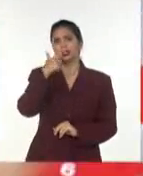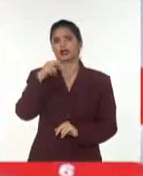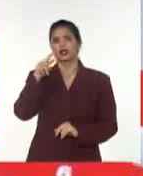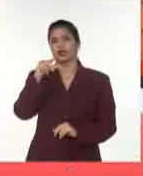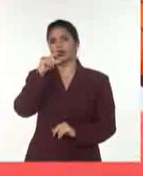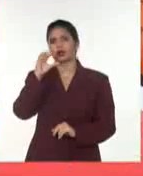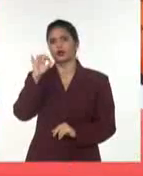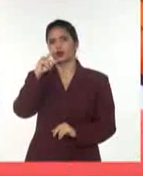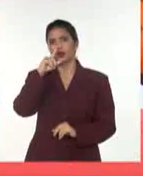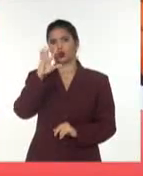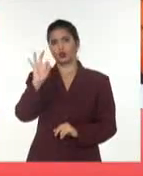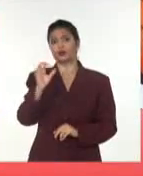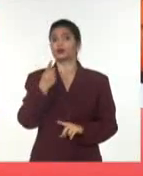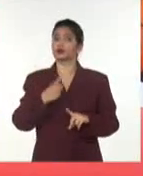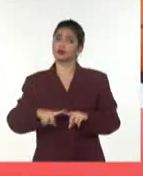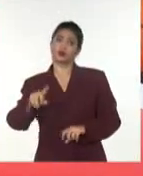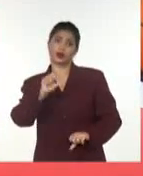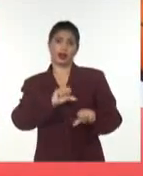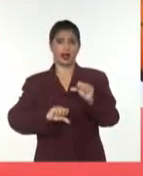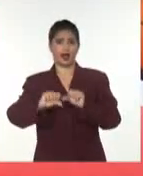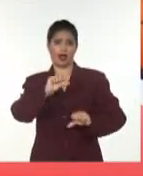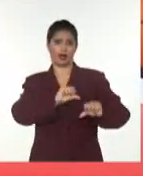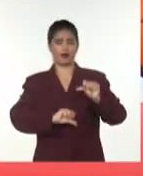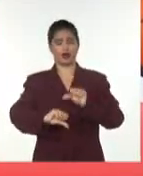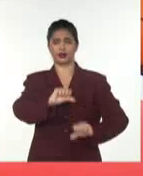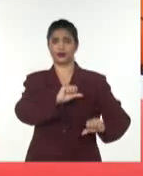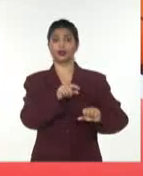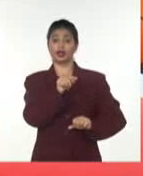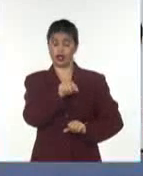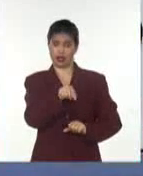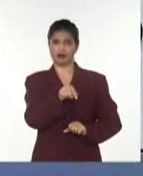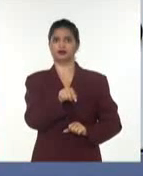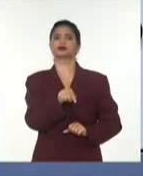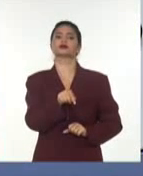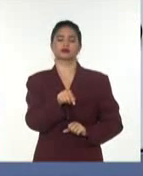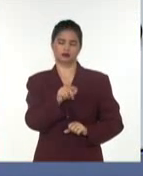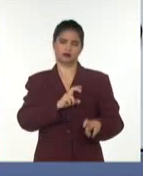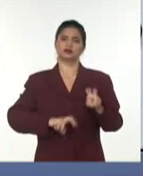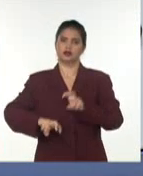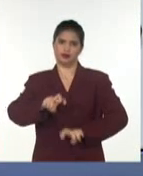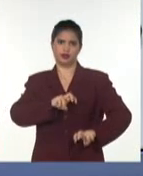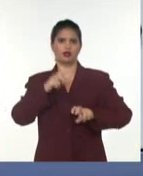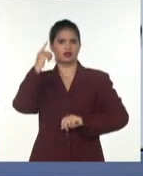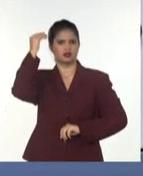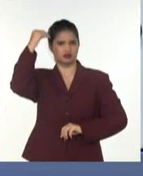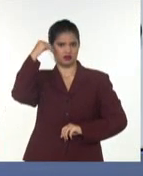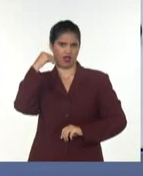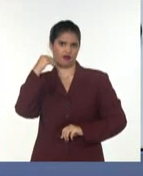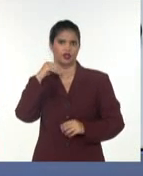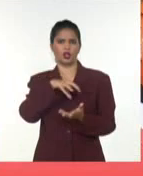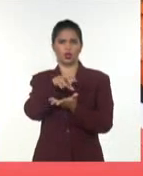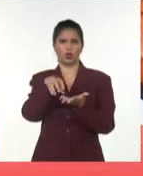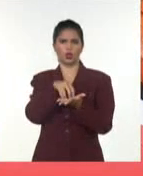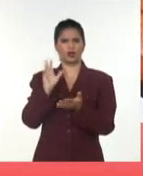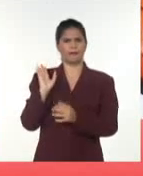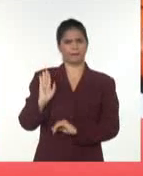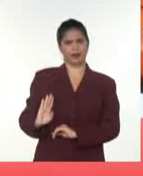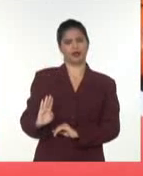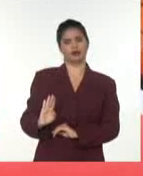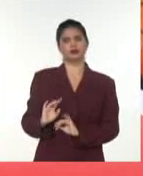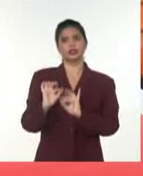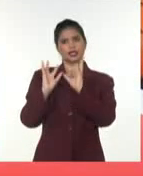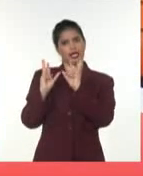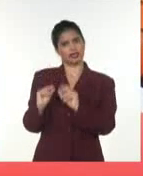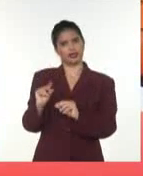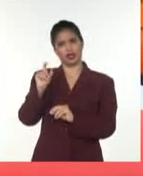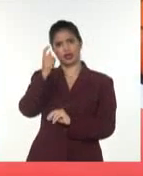laboratorio que tenemos acá, que es el laboratorio de espectrometría gamma o alfa, es determinar la tasa de secuestro. ¿Qué cantidad de